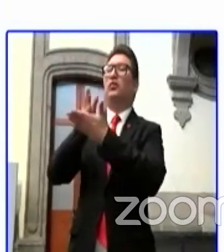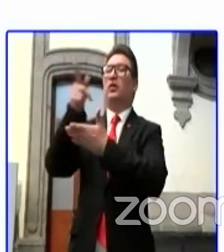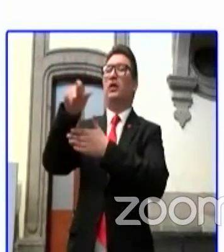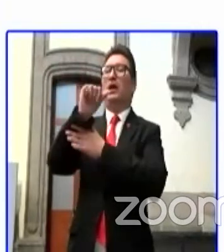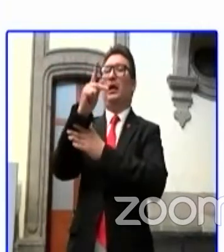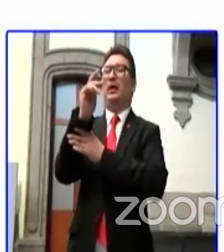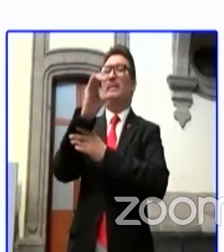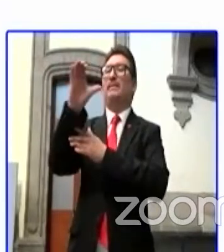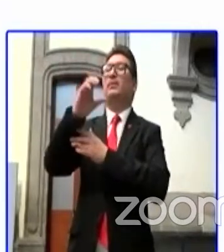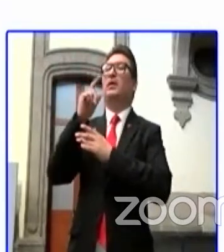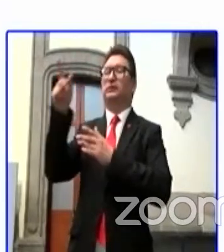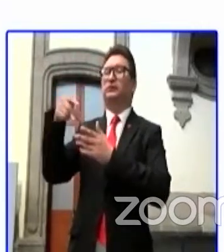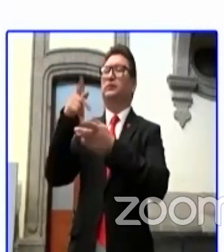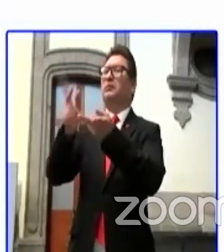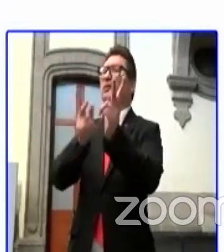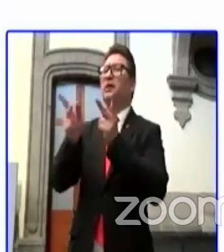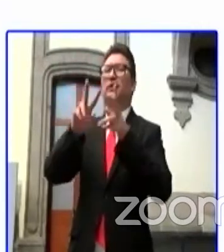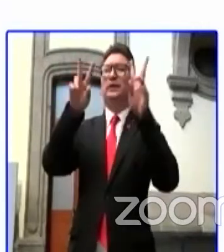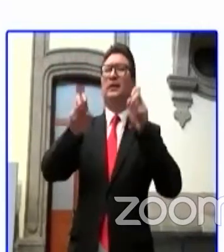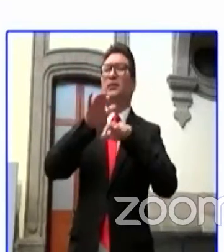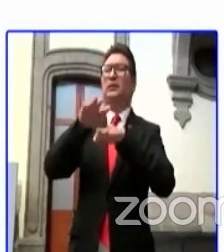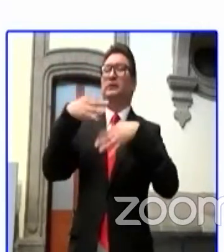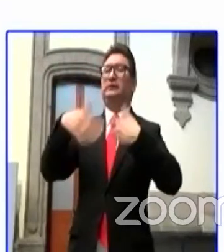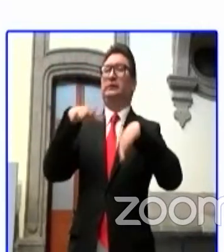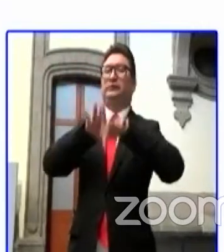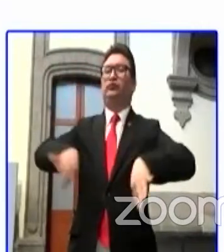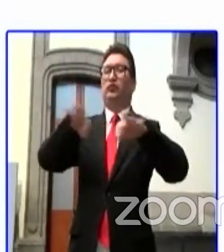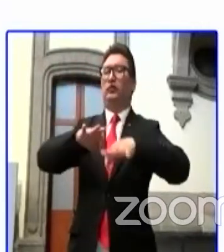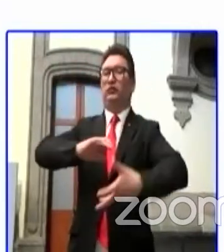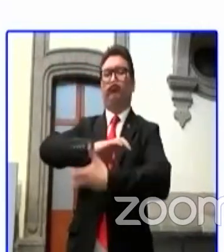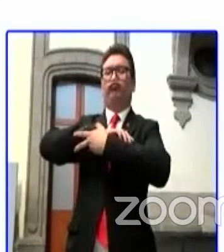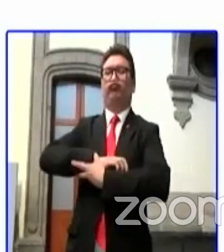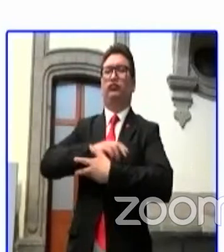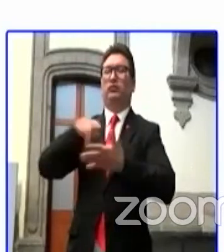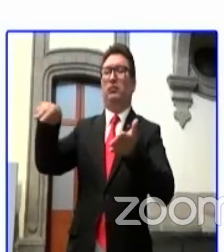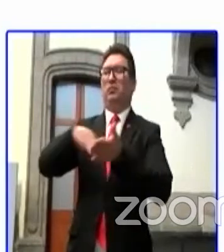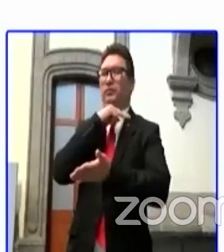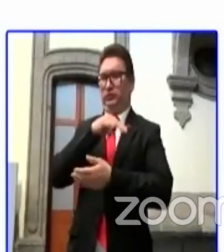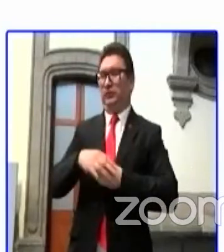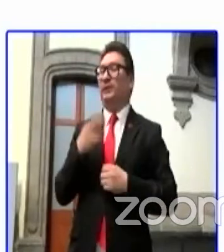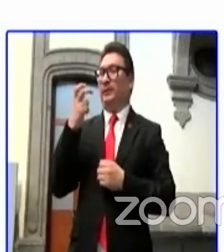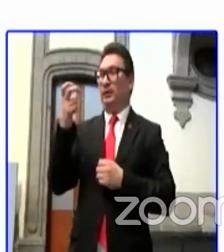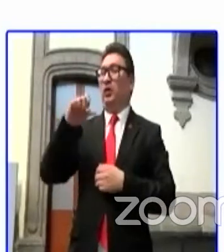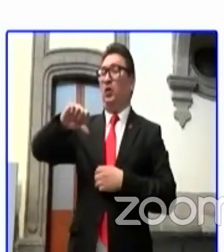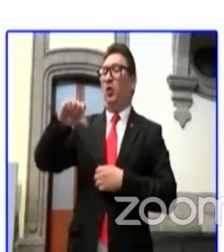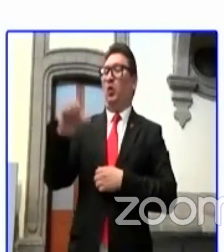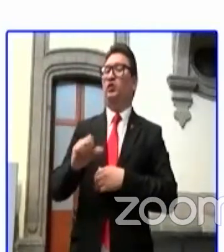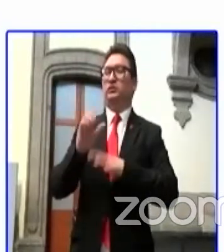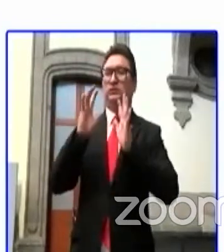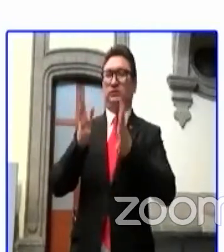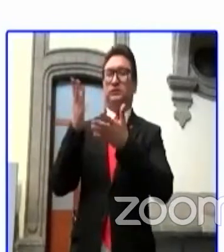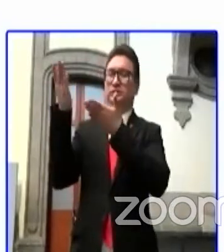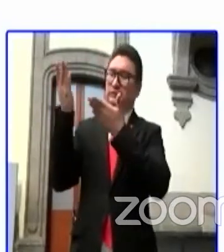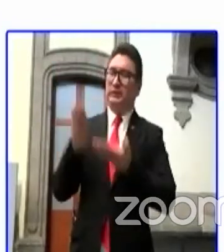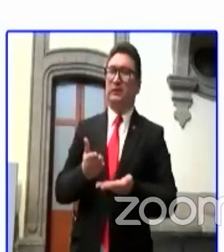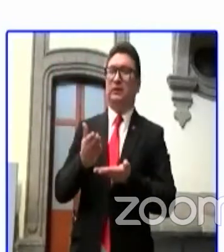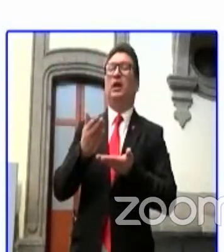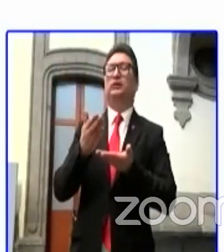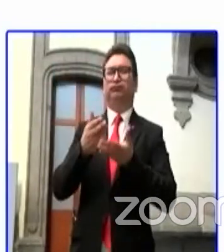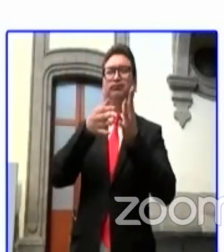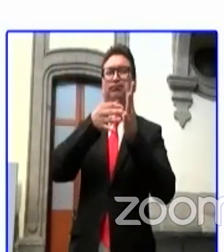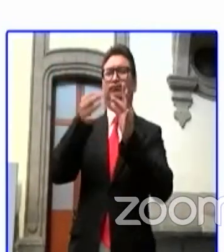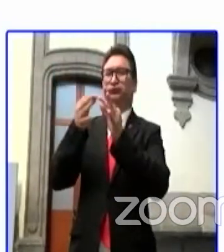hablamos de la importancia de iniciar este pacto. Hoy es el día donde damos a conocer